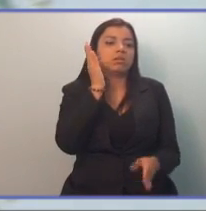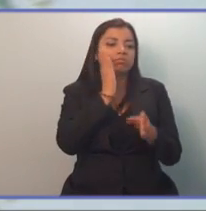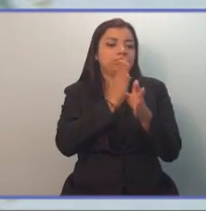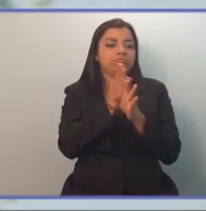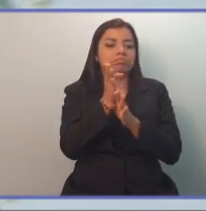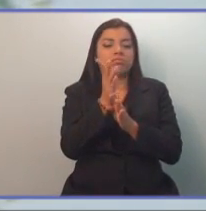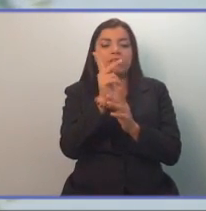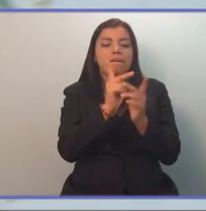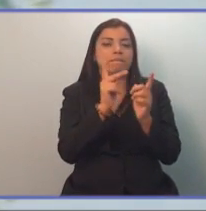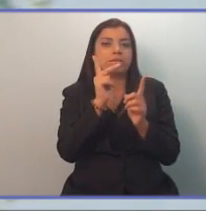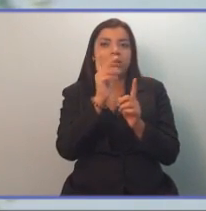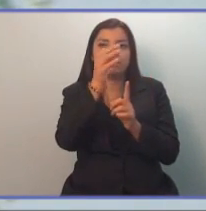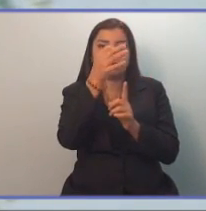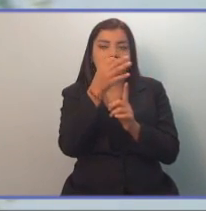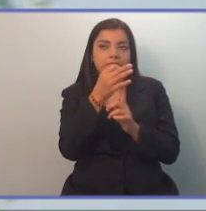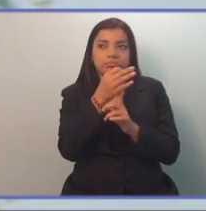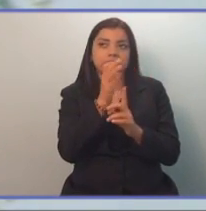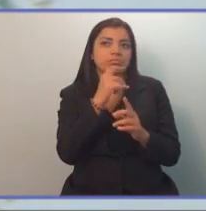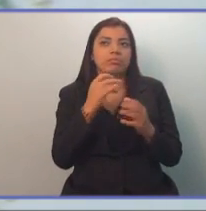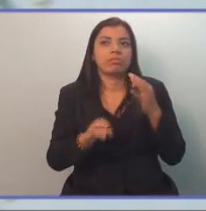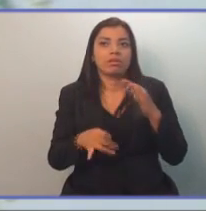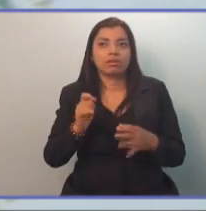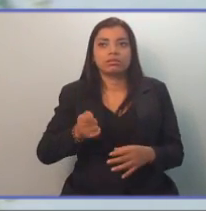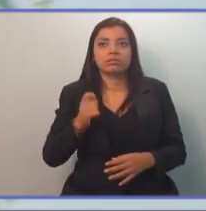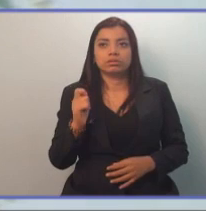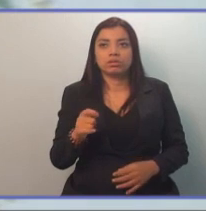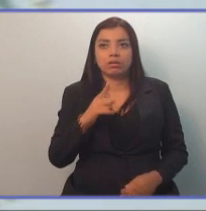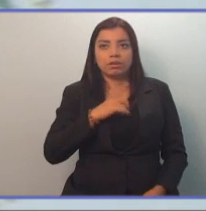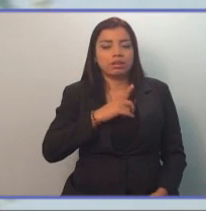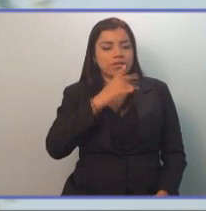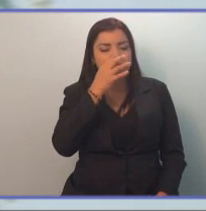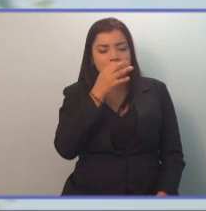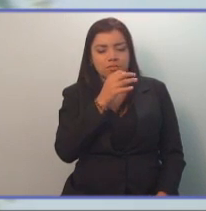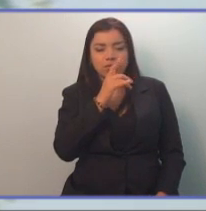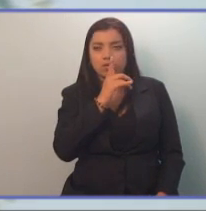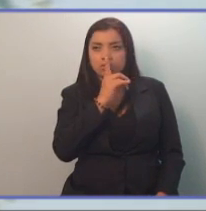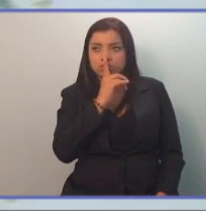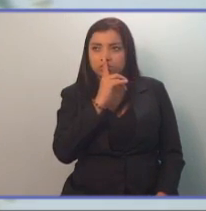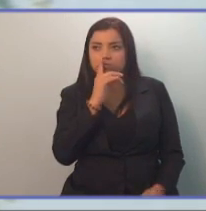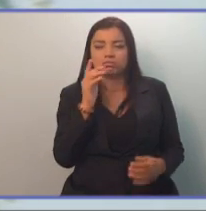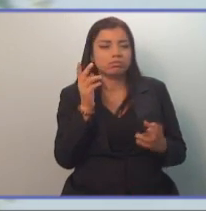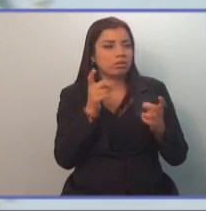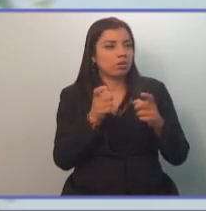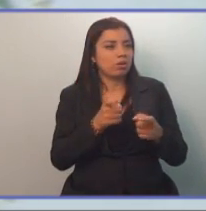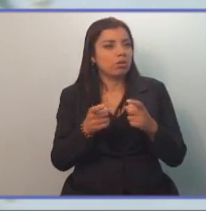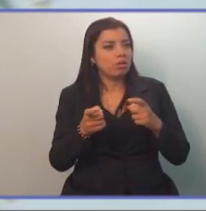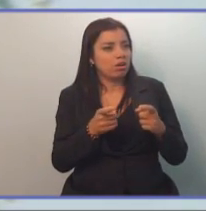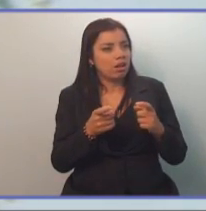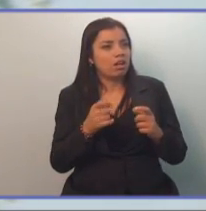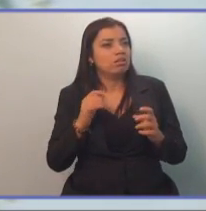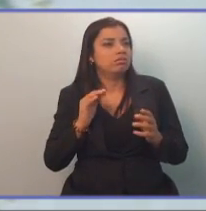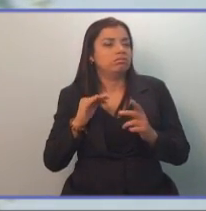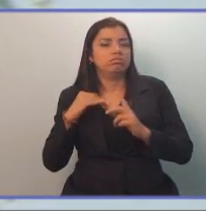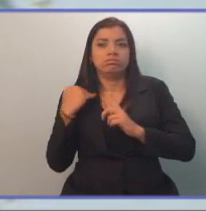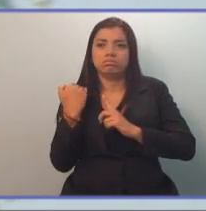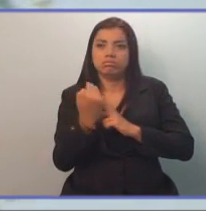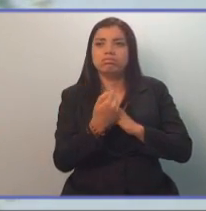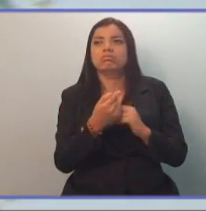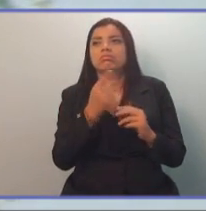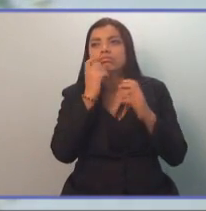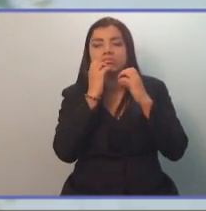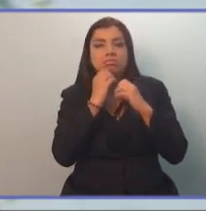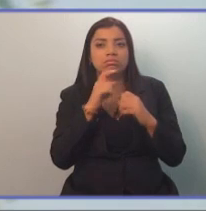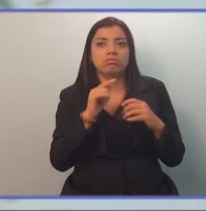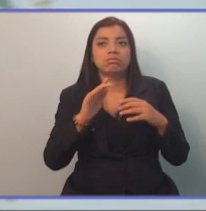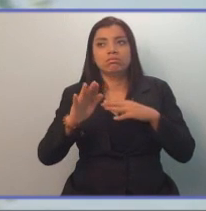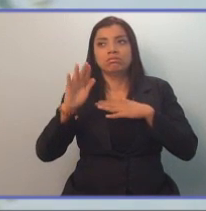los jueces debemos de hacer. Debemos de ser moderados, debemos de preservarnos, y naturalmente el